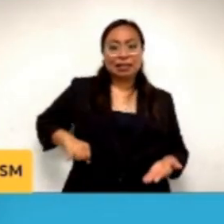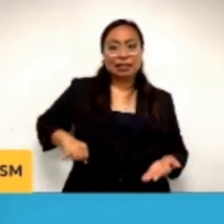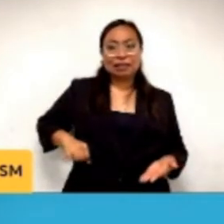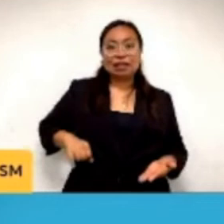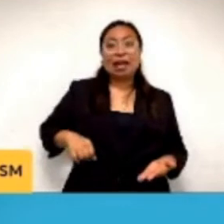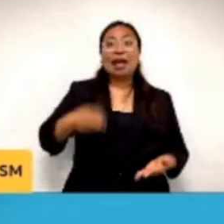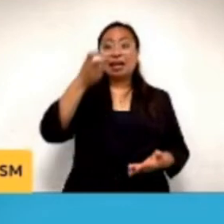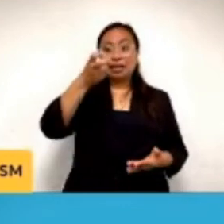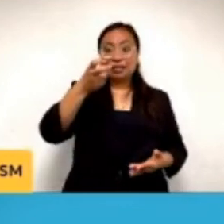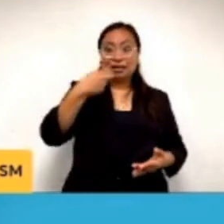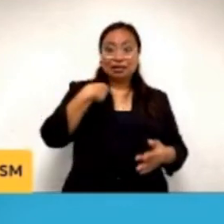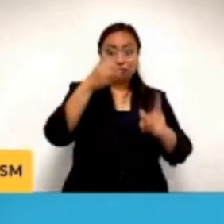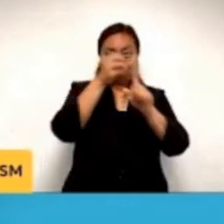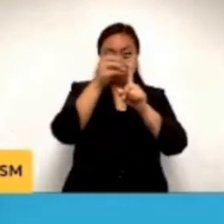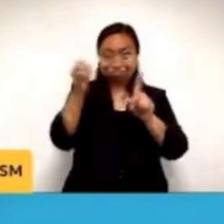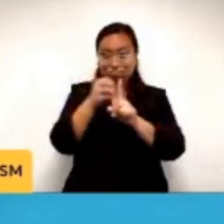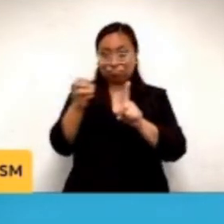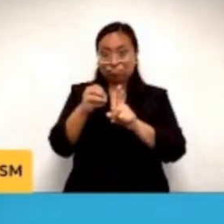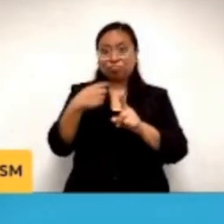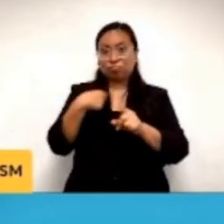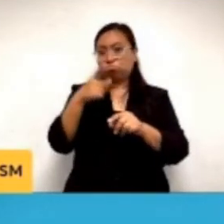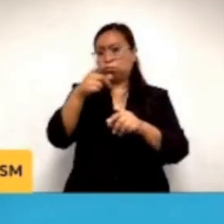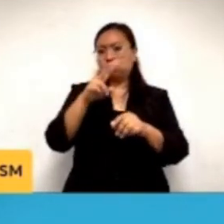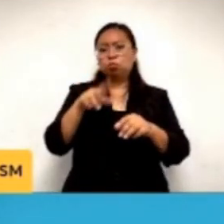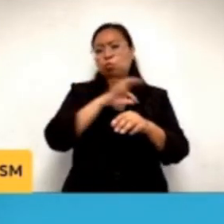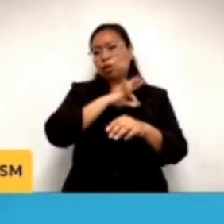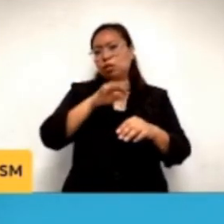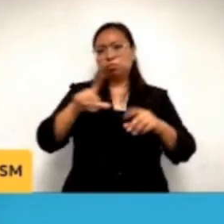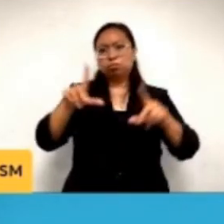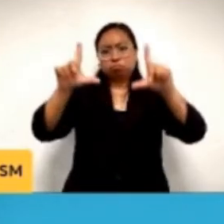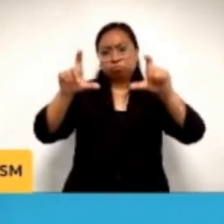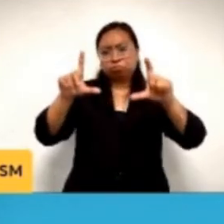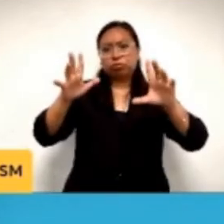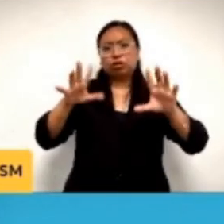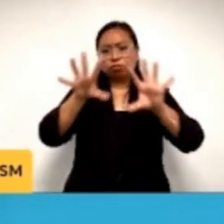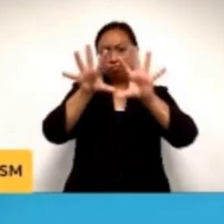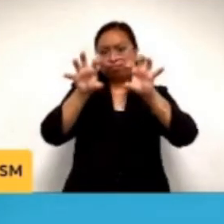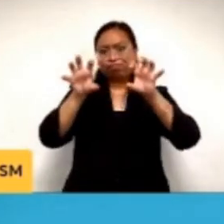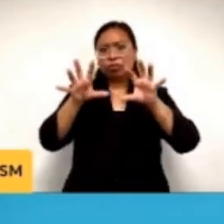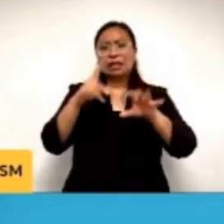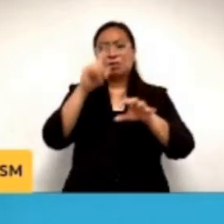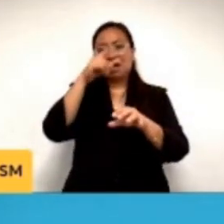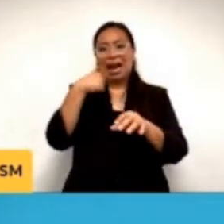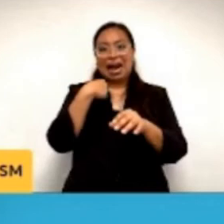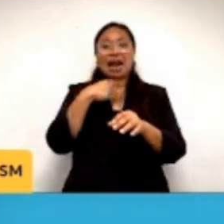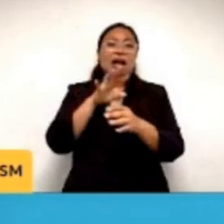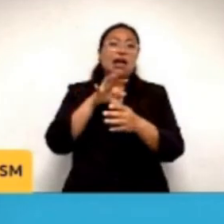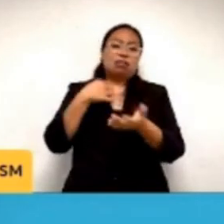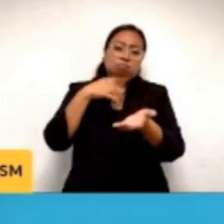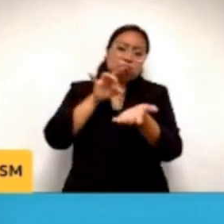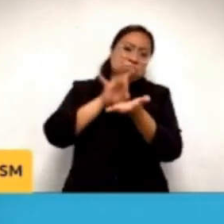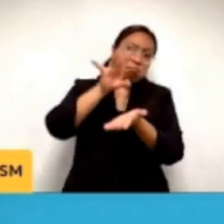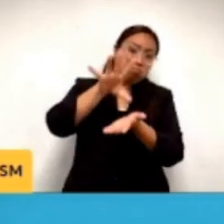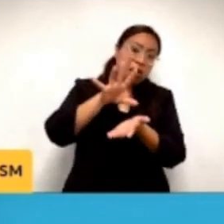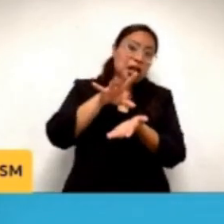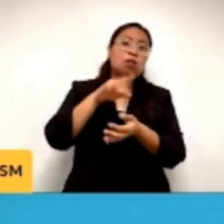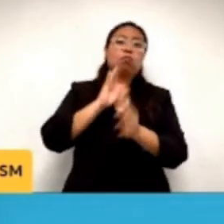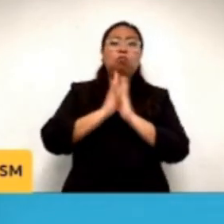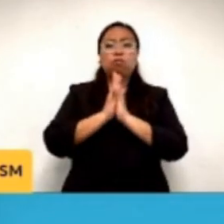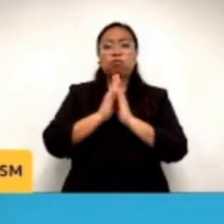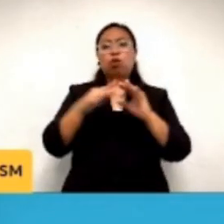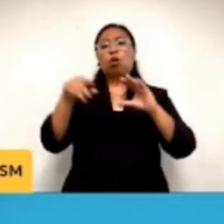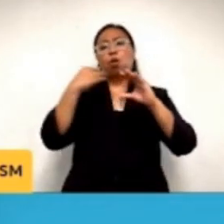dejo, te lo dejo aquí. Si quieres darle un screenshot o si quieres que te lo envíe en PDF, me va a